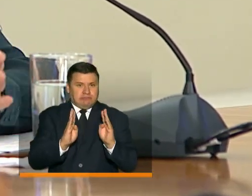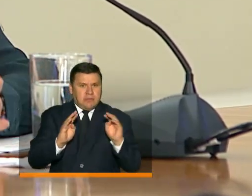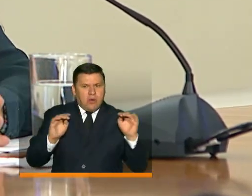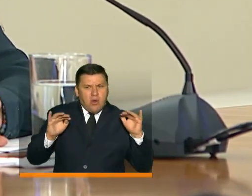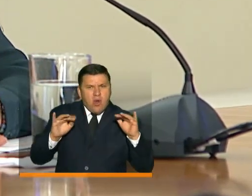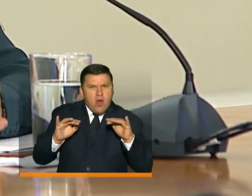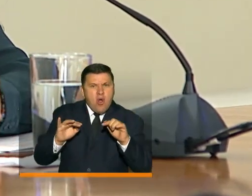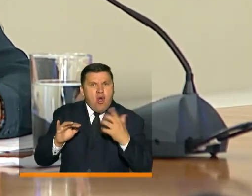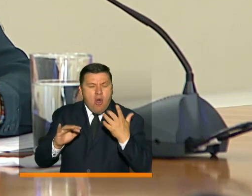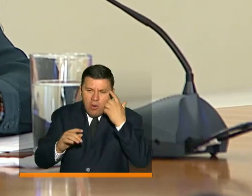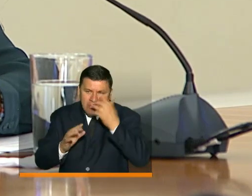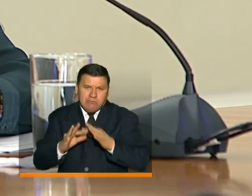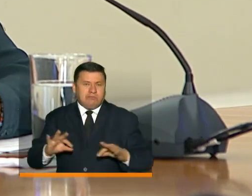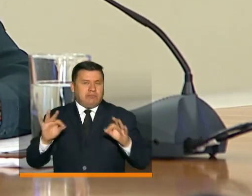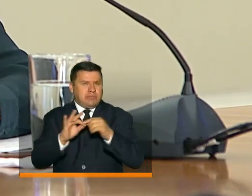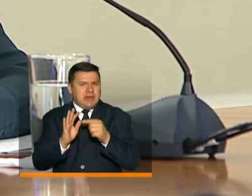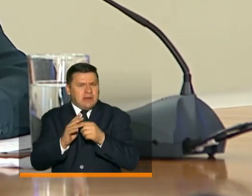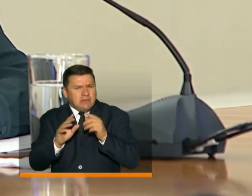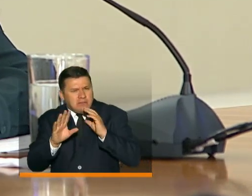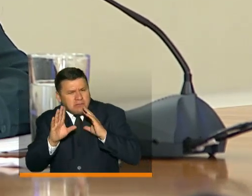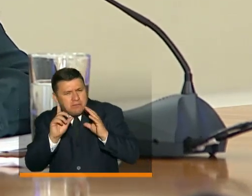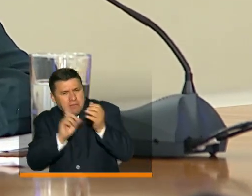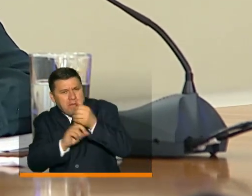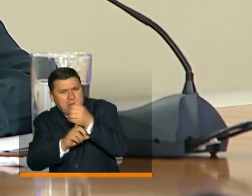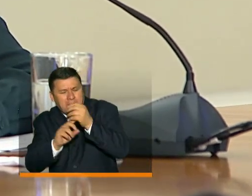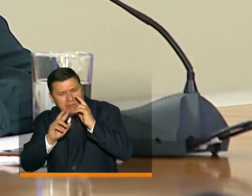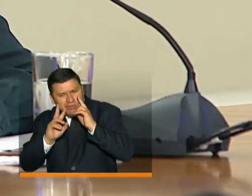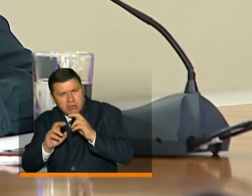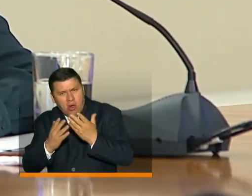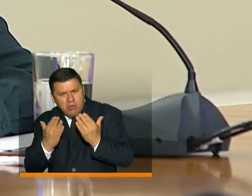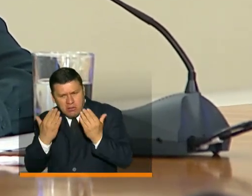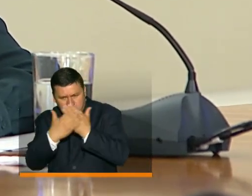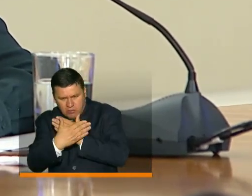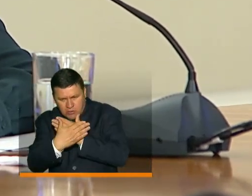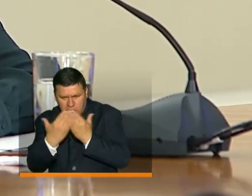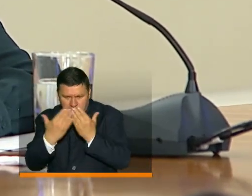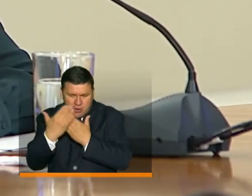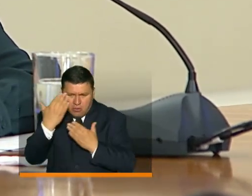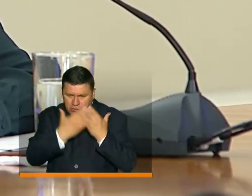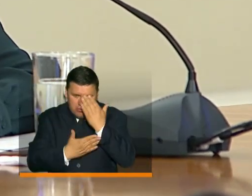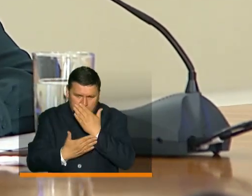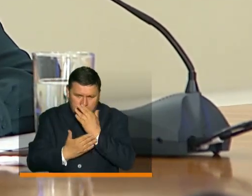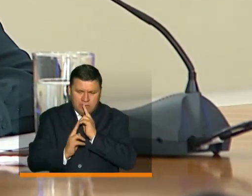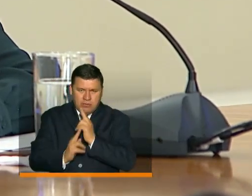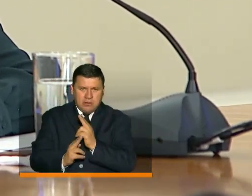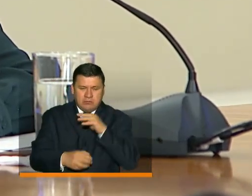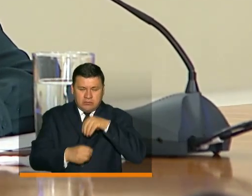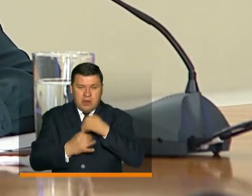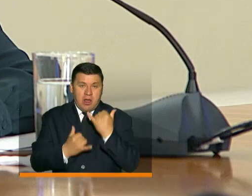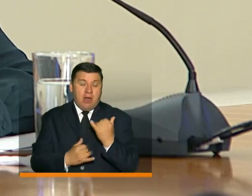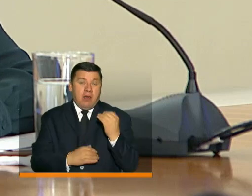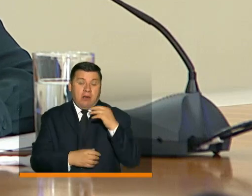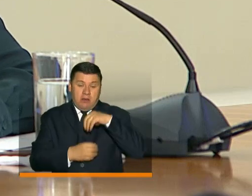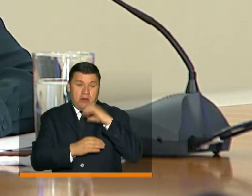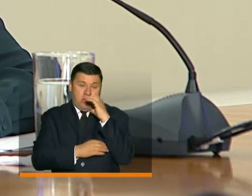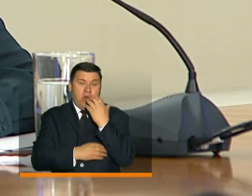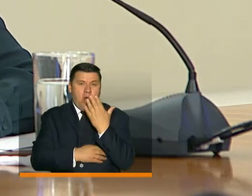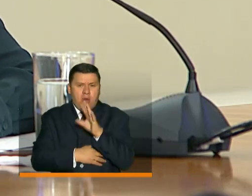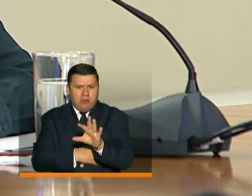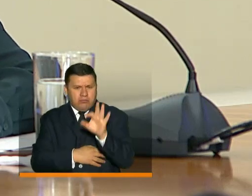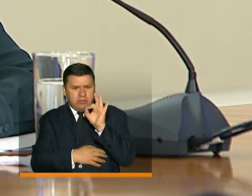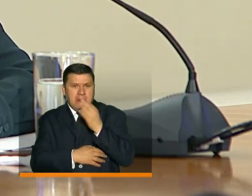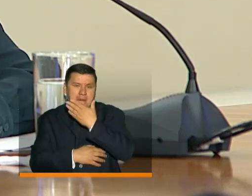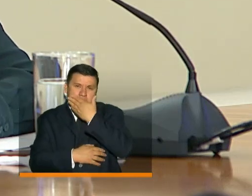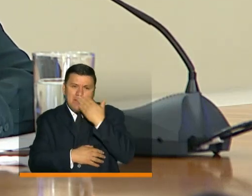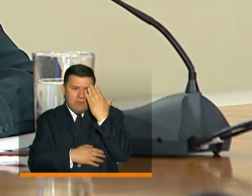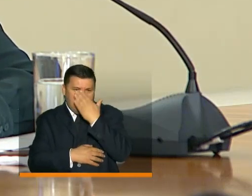importante para poder determinar cómo modificar las pruebas diagnósticas que tenemos en el momento o cómo escoger las